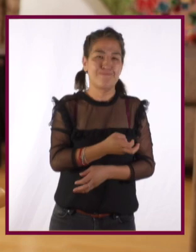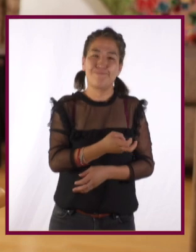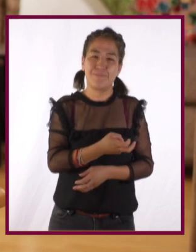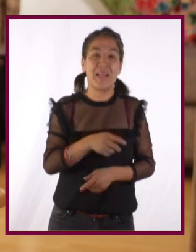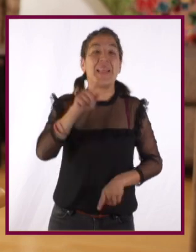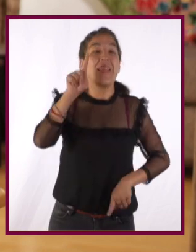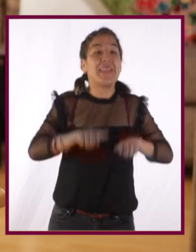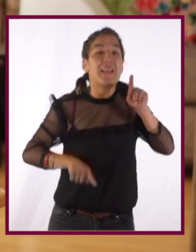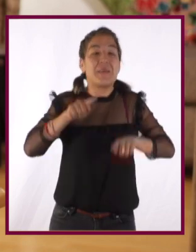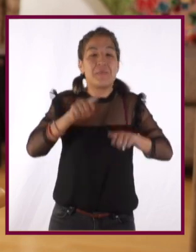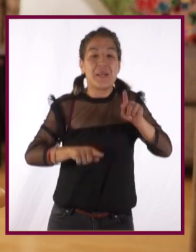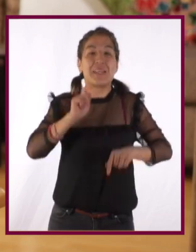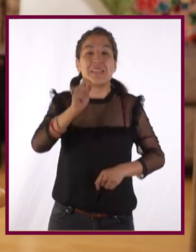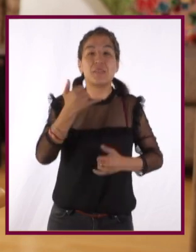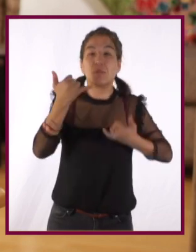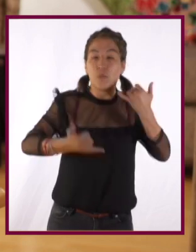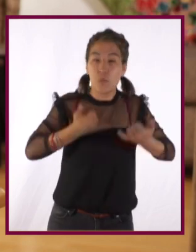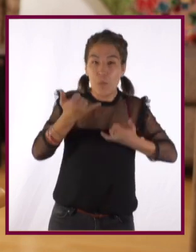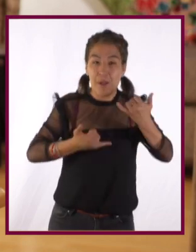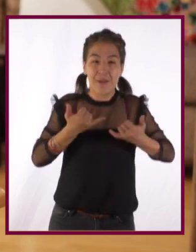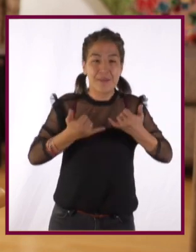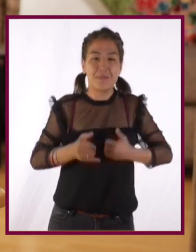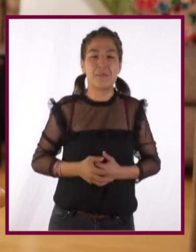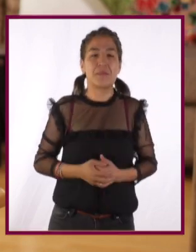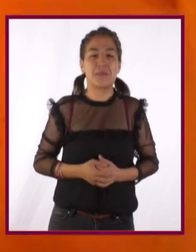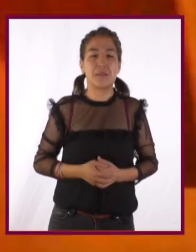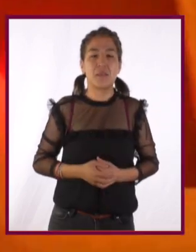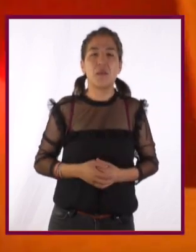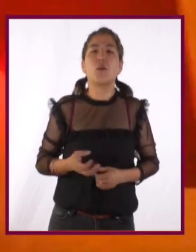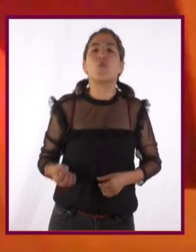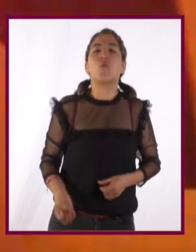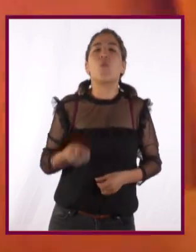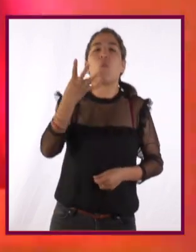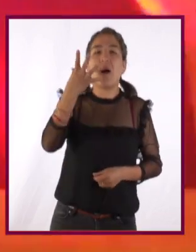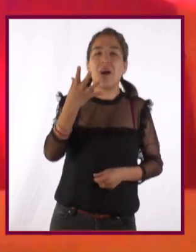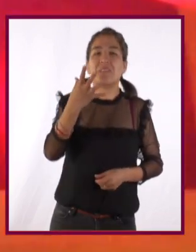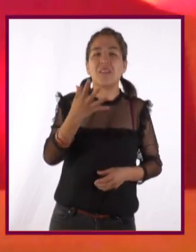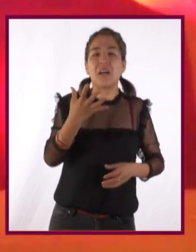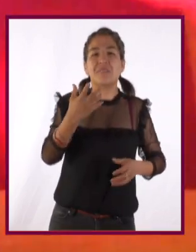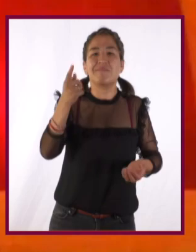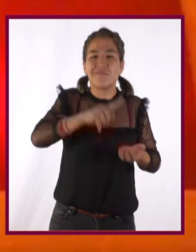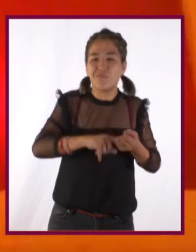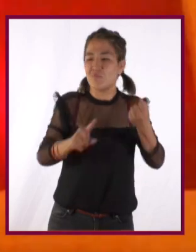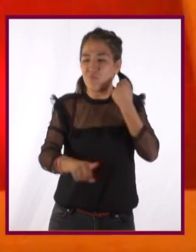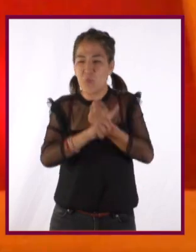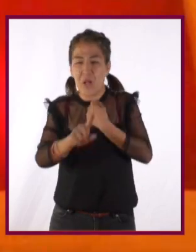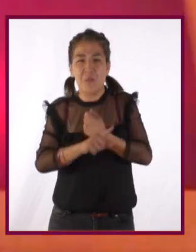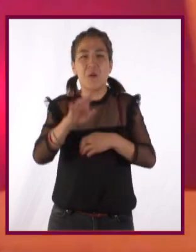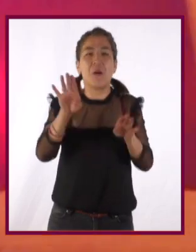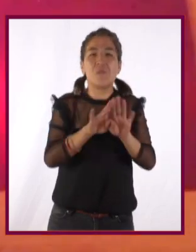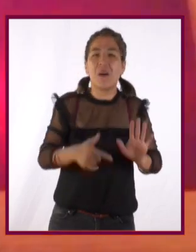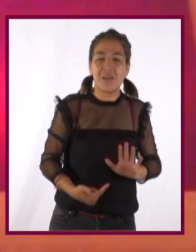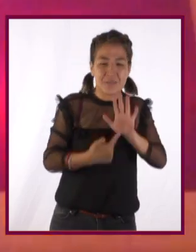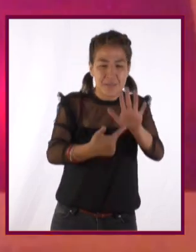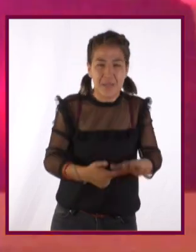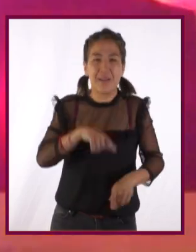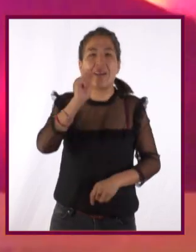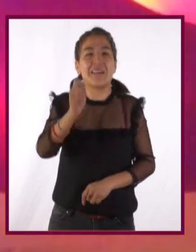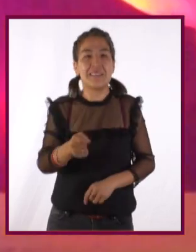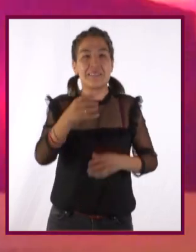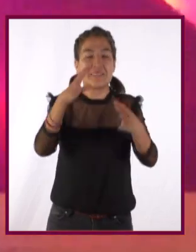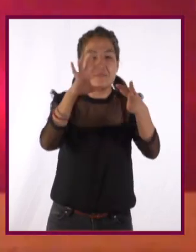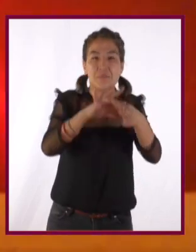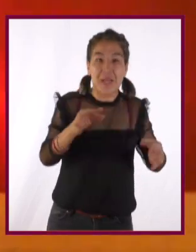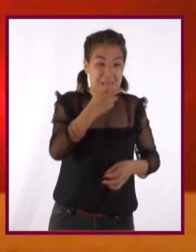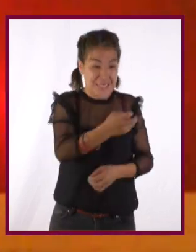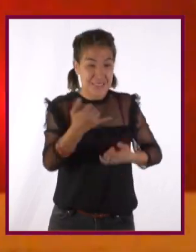esto. Dependiendo del juego, la cantidad de situaciones o posibles escenarios que se